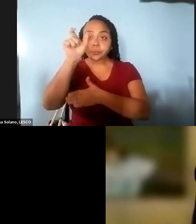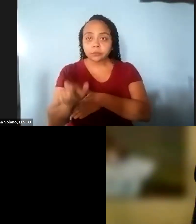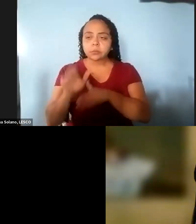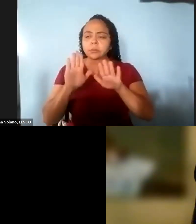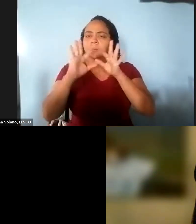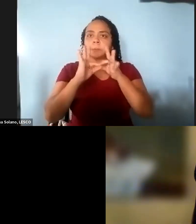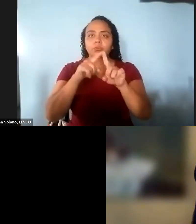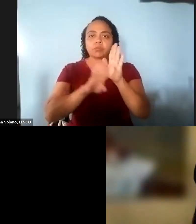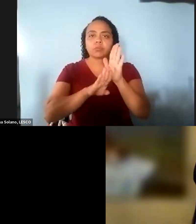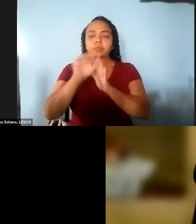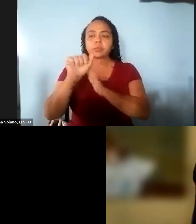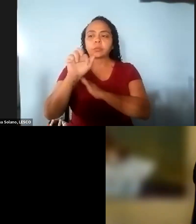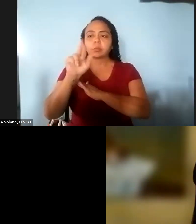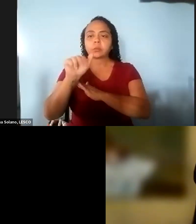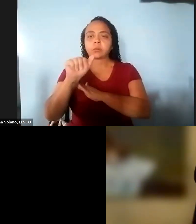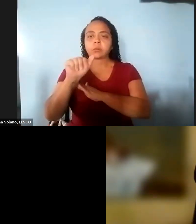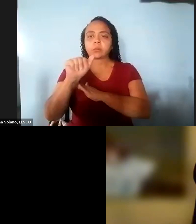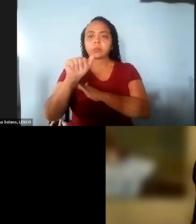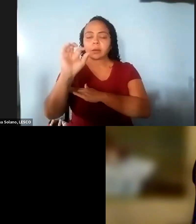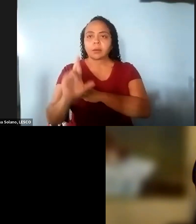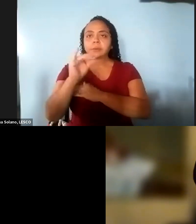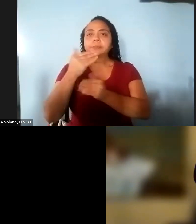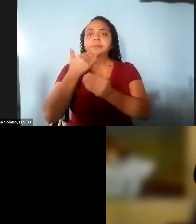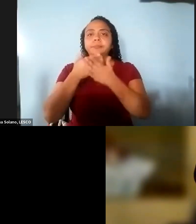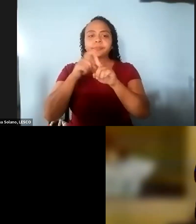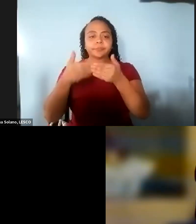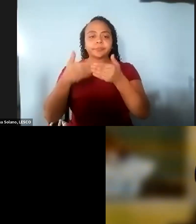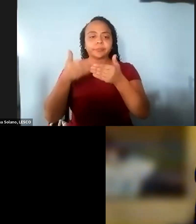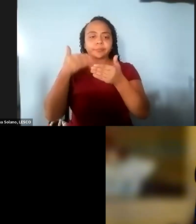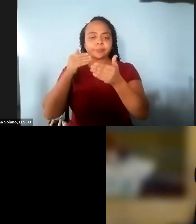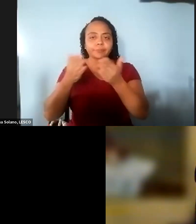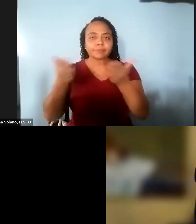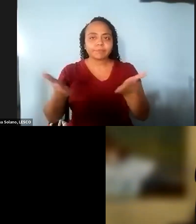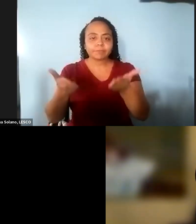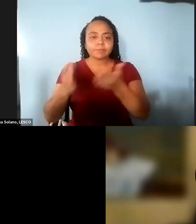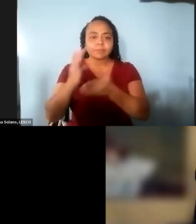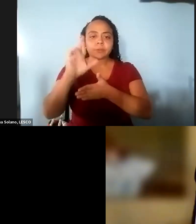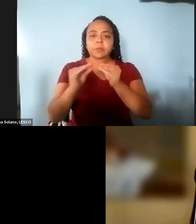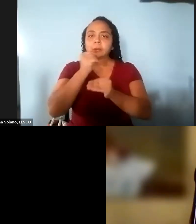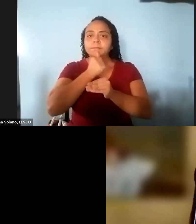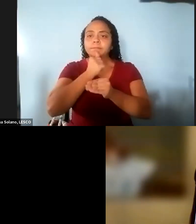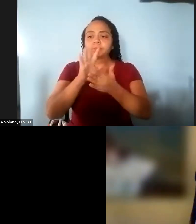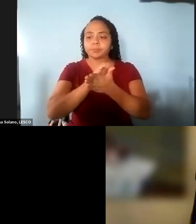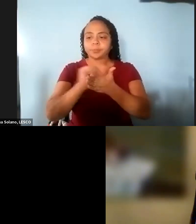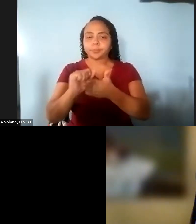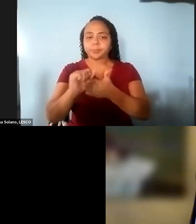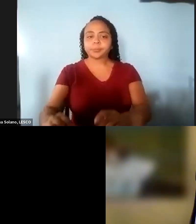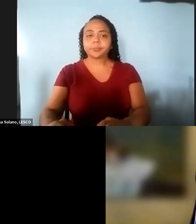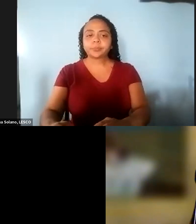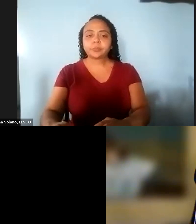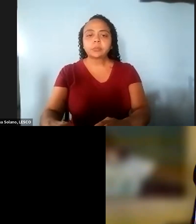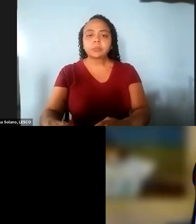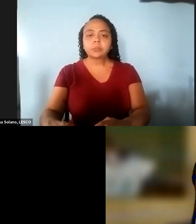de a raíz costa rica y bueno desde mucho antes en el impulso de una costa rica más resiliente a los desastres gracias por estas palabras